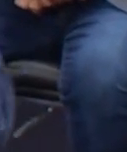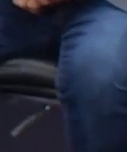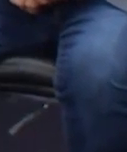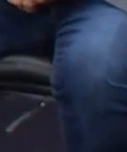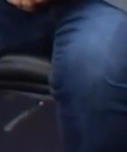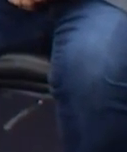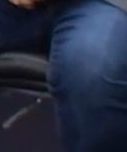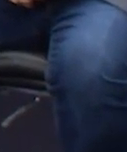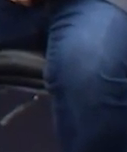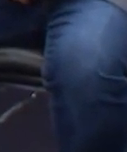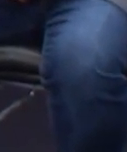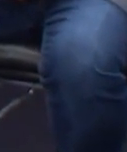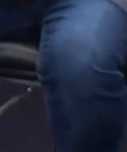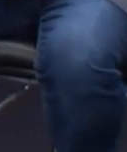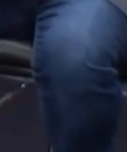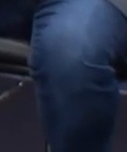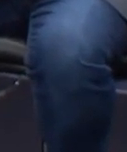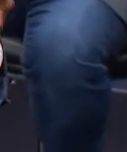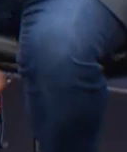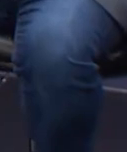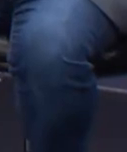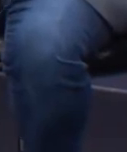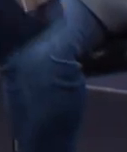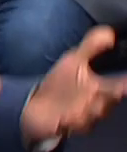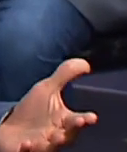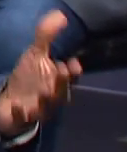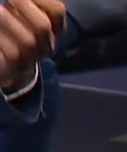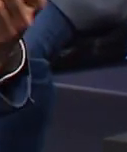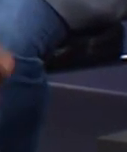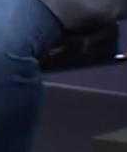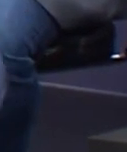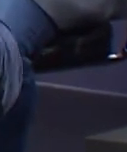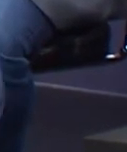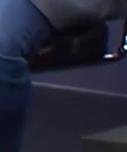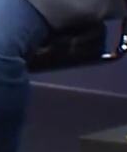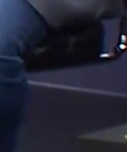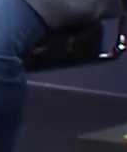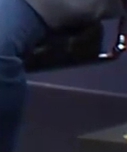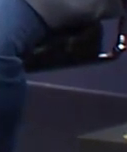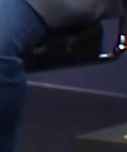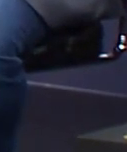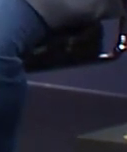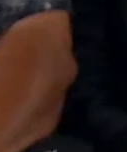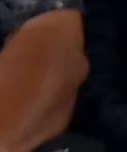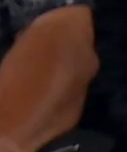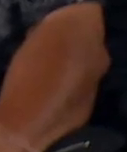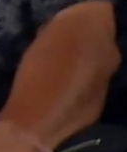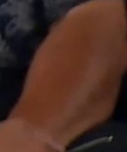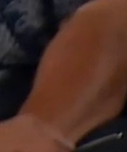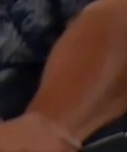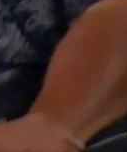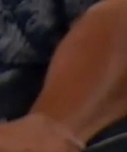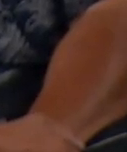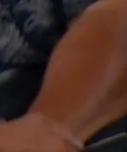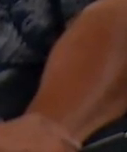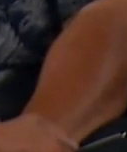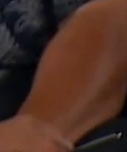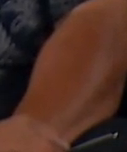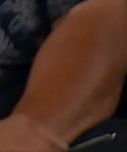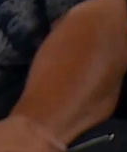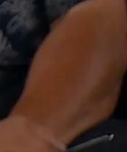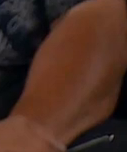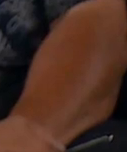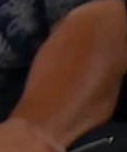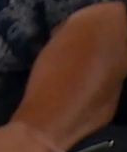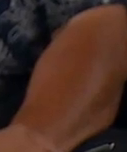a ser activista social para defender desde las calles y de los distintos sectores los derechos del pueblo colombiano de los habitantes de la ciudad de medellín